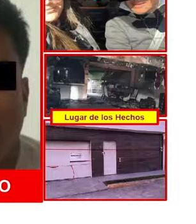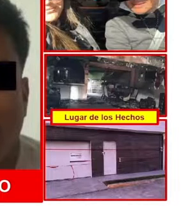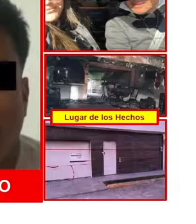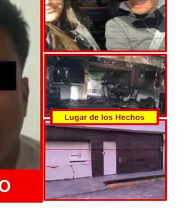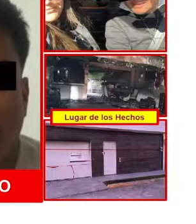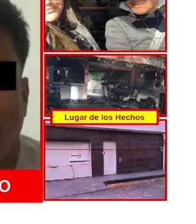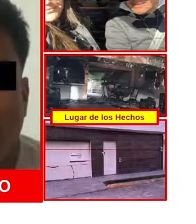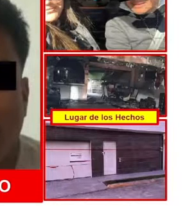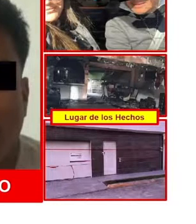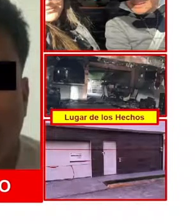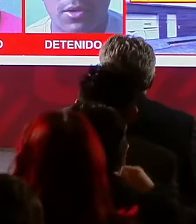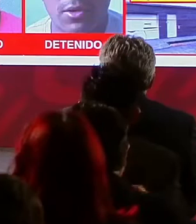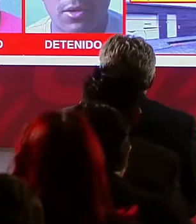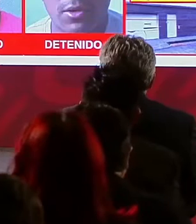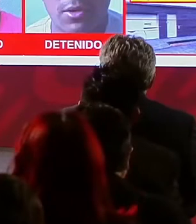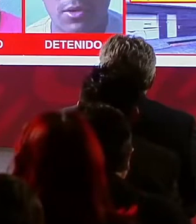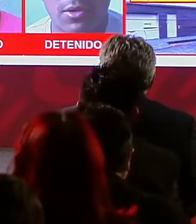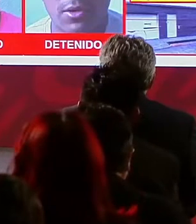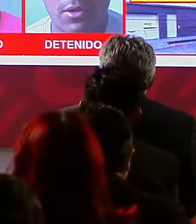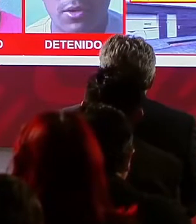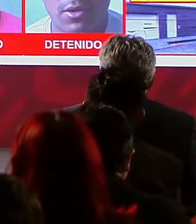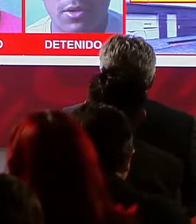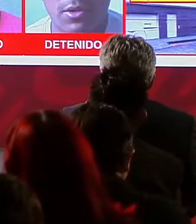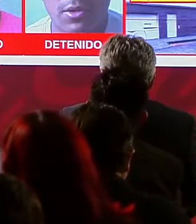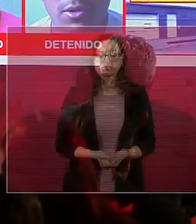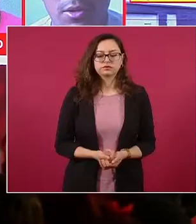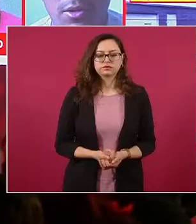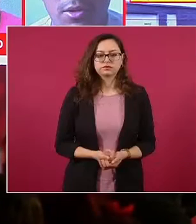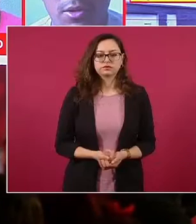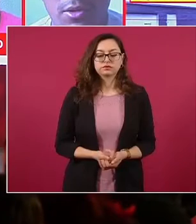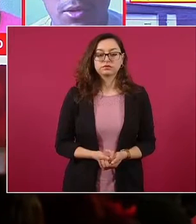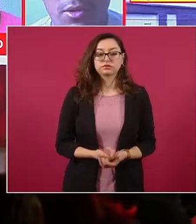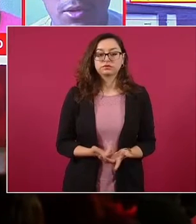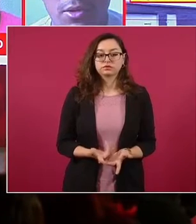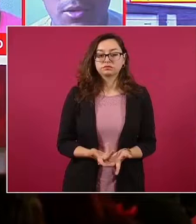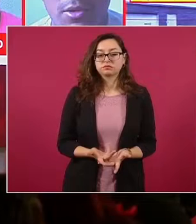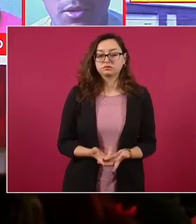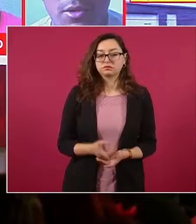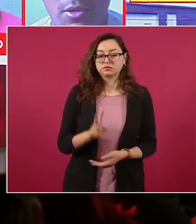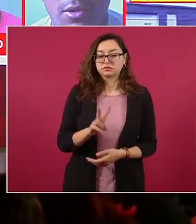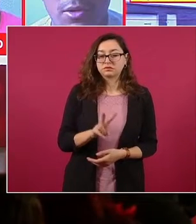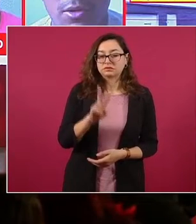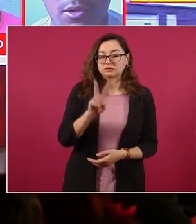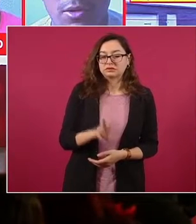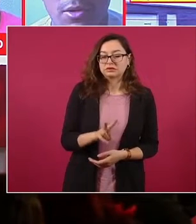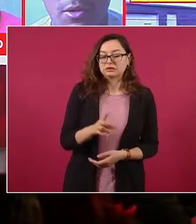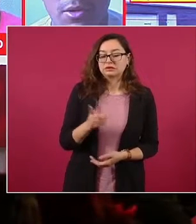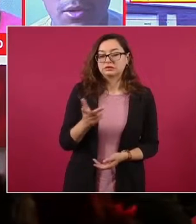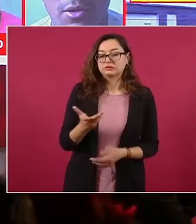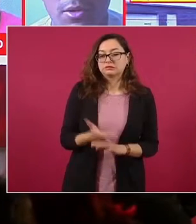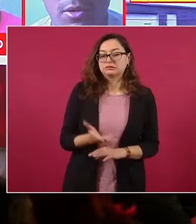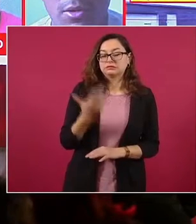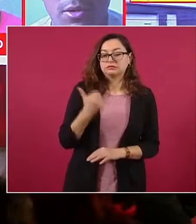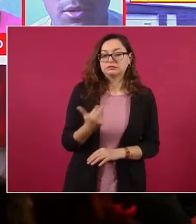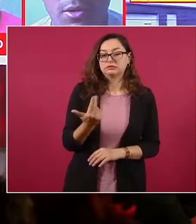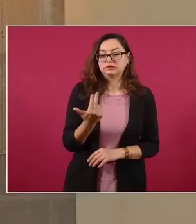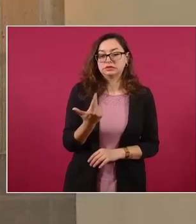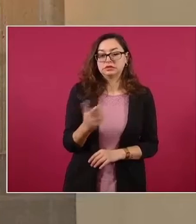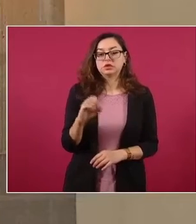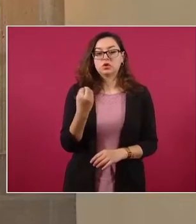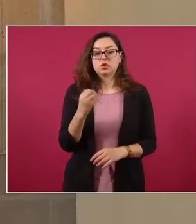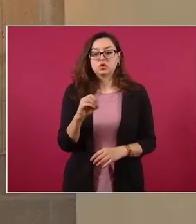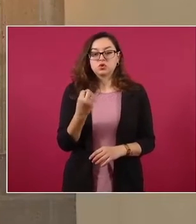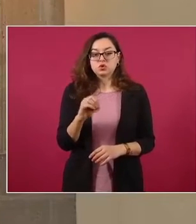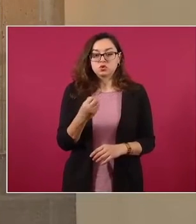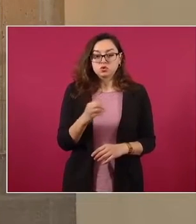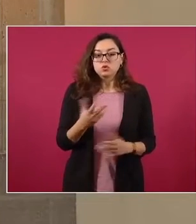de 25 años y un adolescente de 14 años. Fueron hechos acontecidos el pasado 25 de octubre y